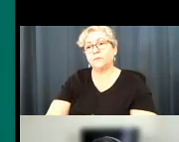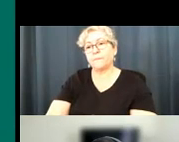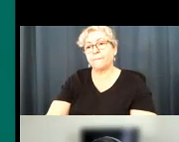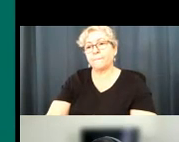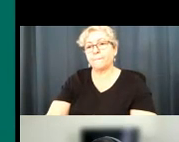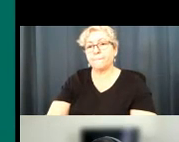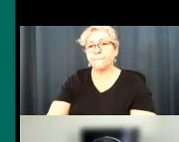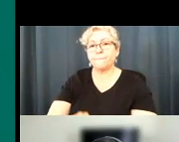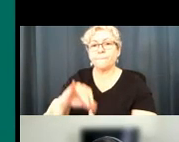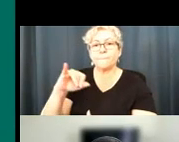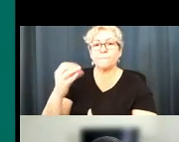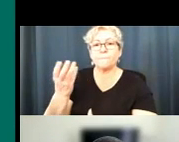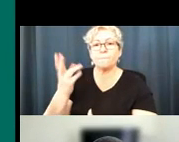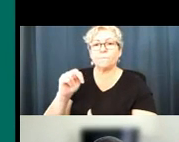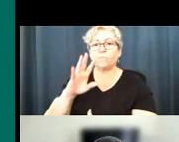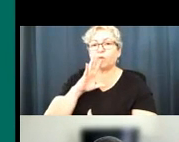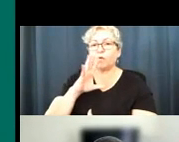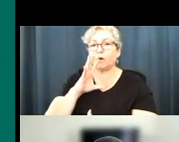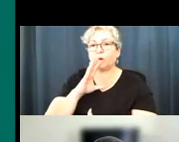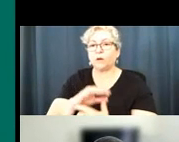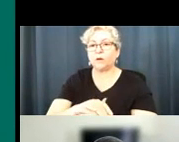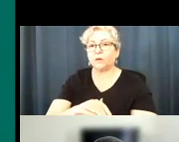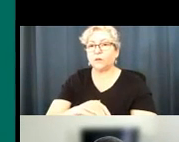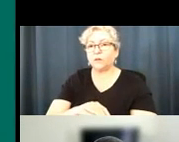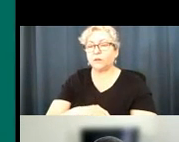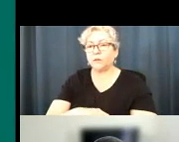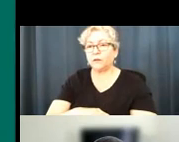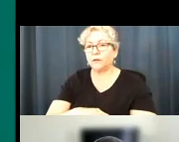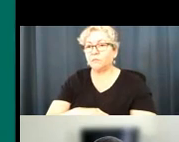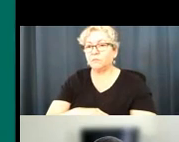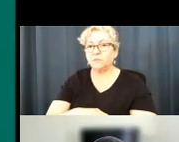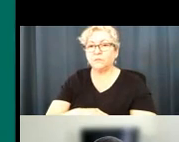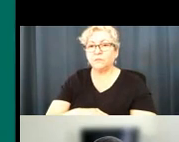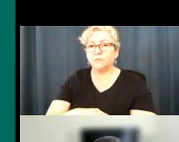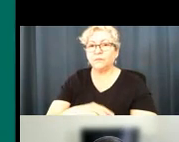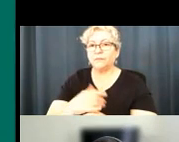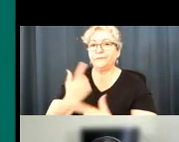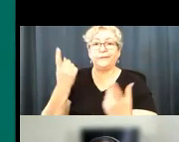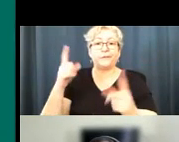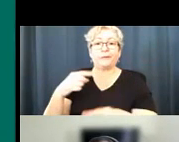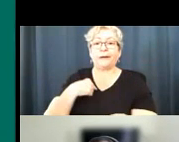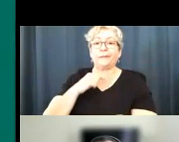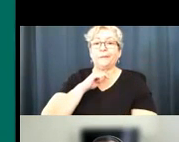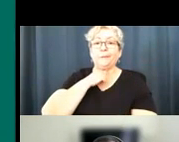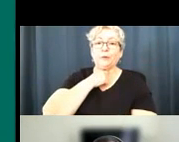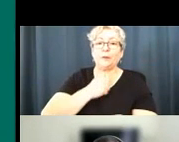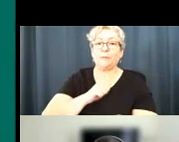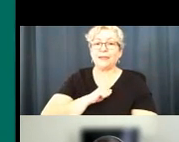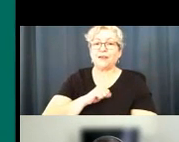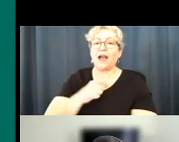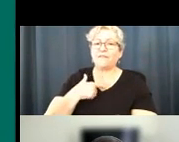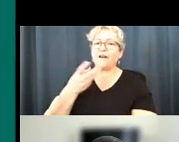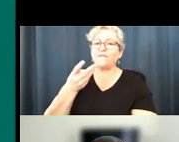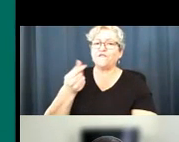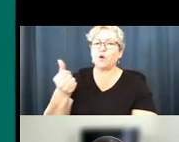This is Johan, sorry about that. Okay, este es Johan, perdone. No sé por qué mi computadora decidió ponerme en. Tengo